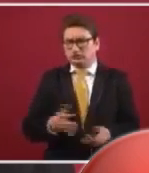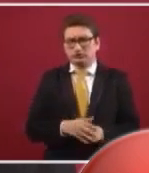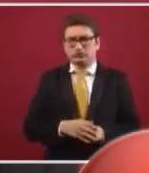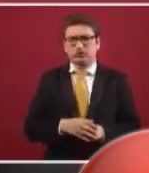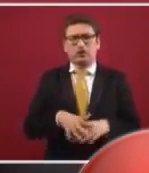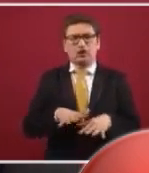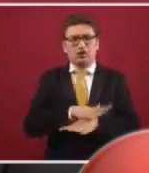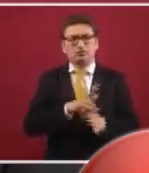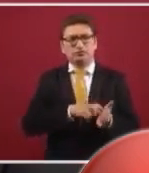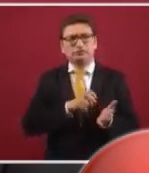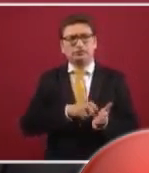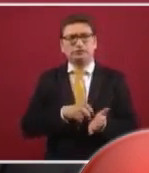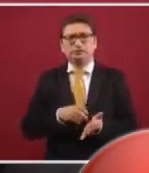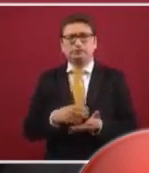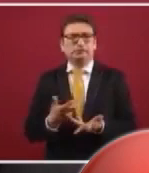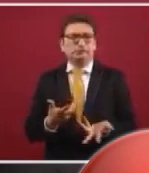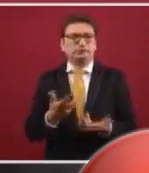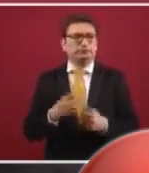reforma